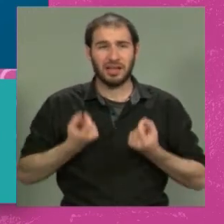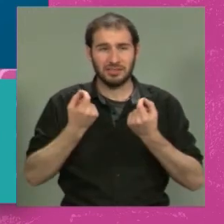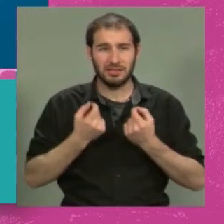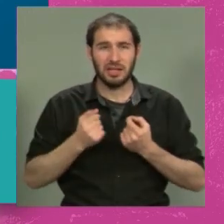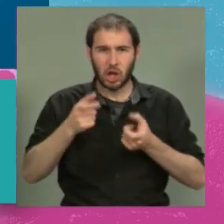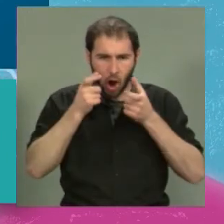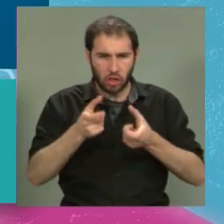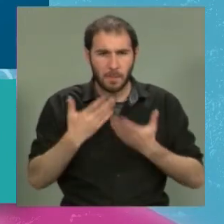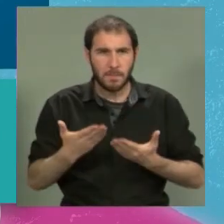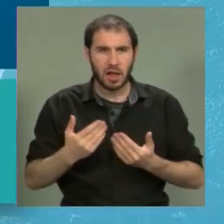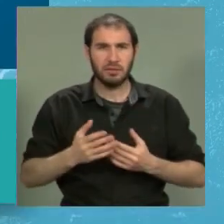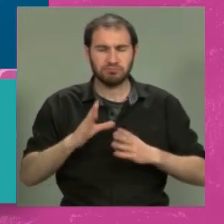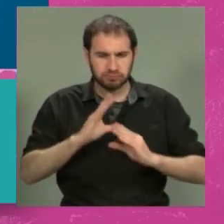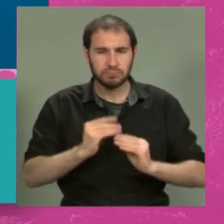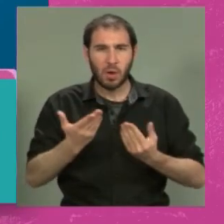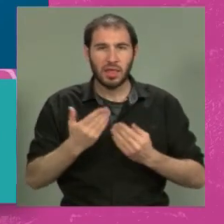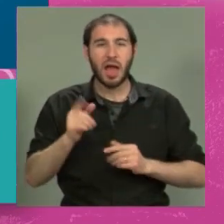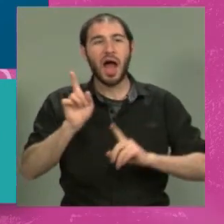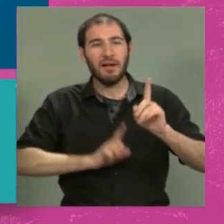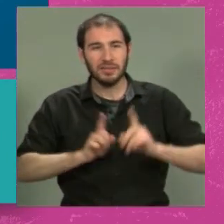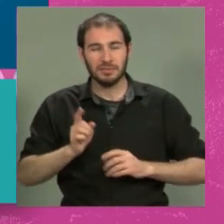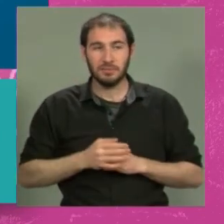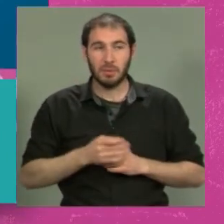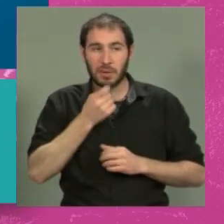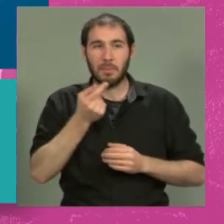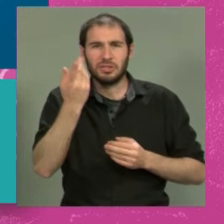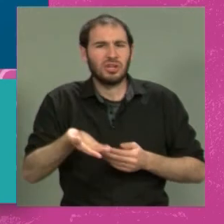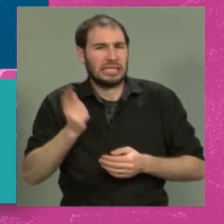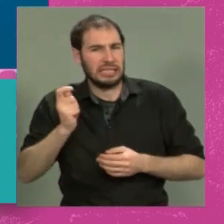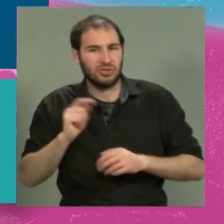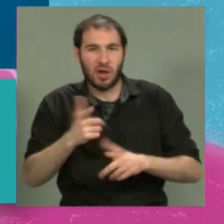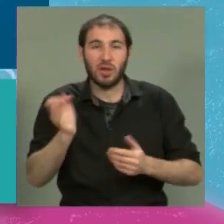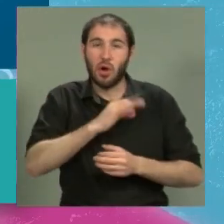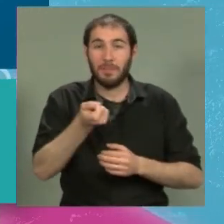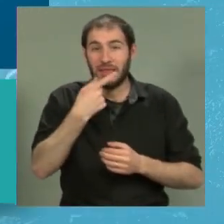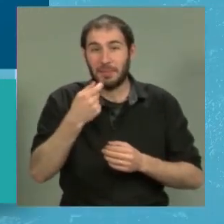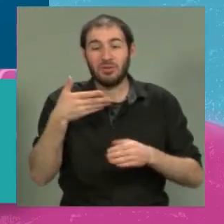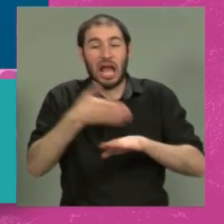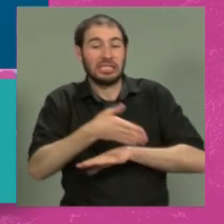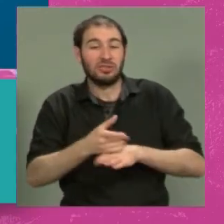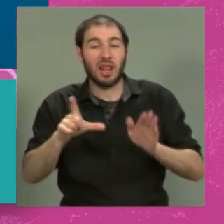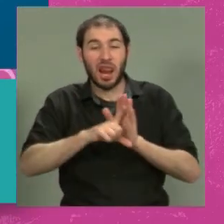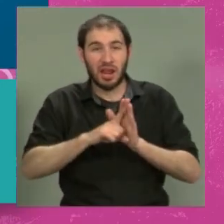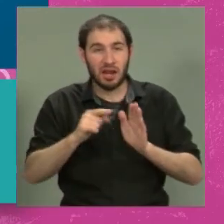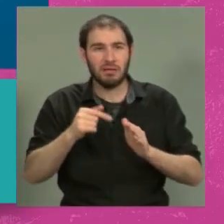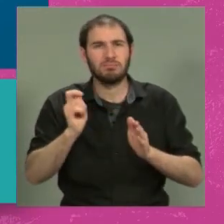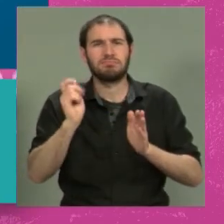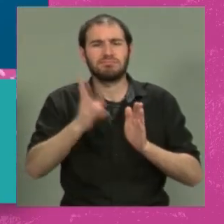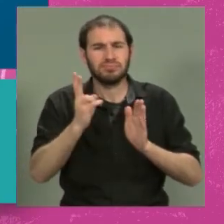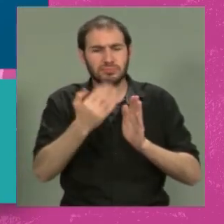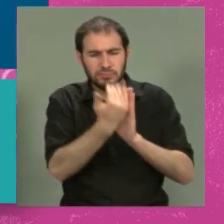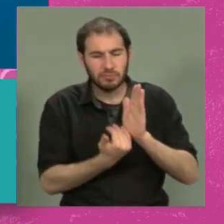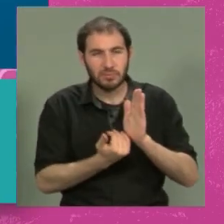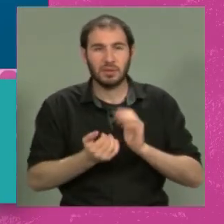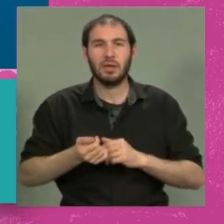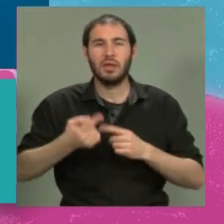se controlan, entonces lo que a veces hay es que no hay quien lo haga o no hay medicamento, acceso a las leyes que son muy proscriptivas de los